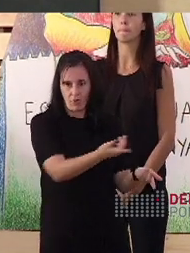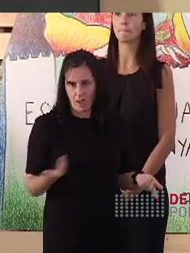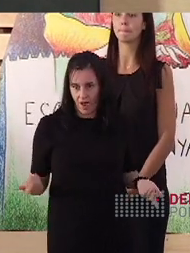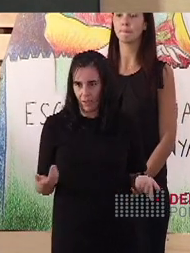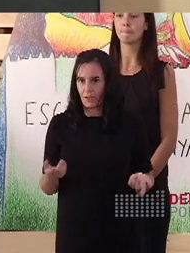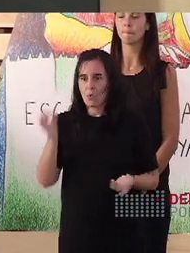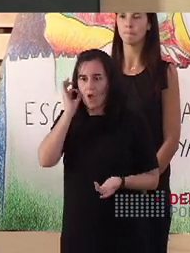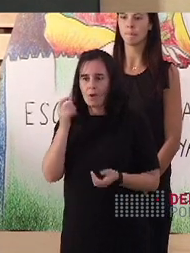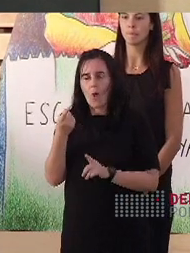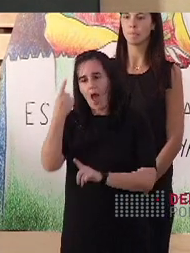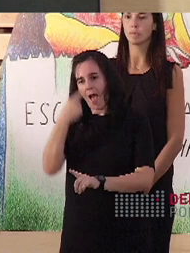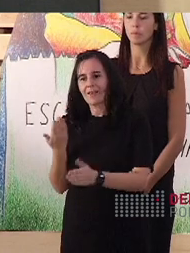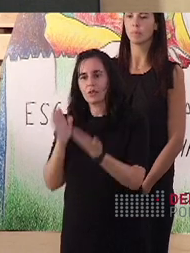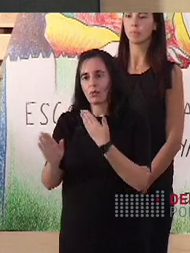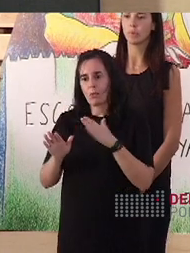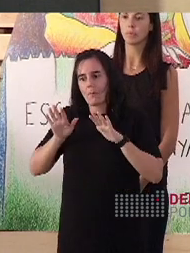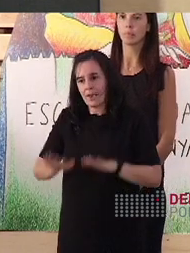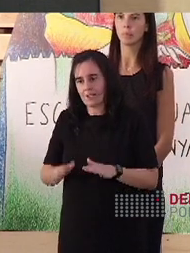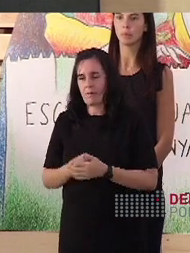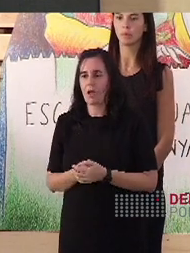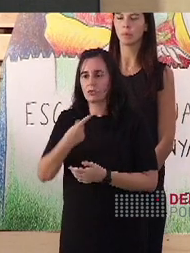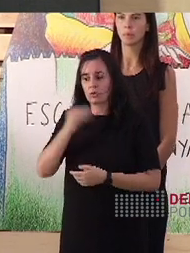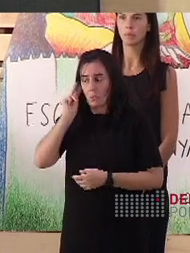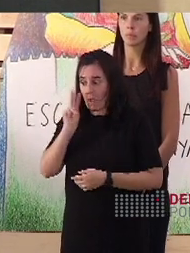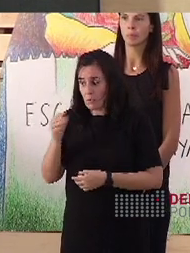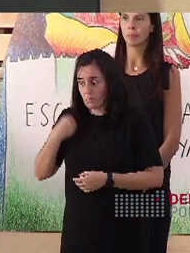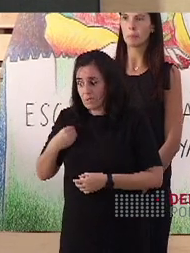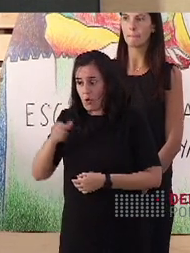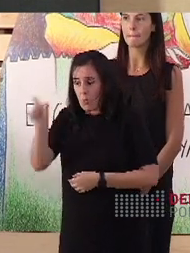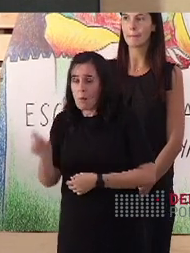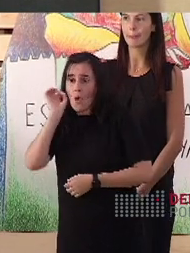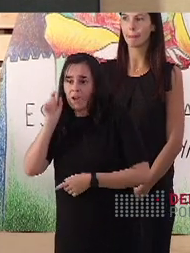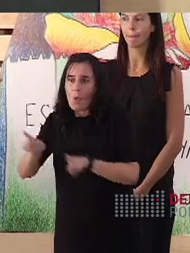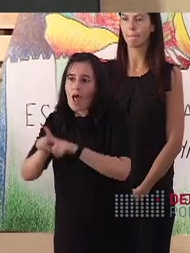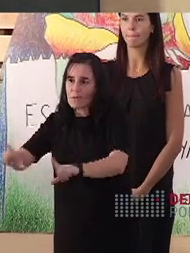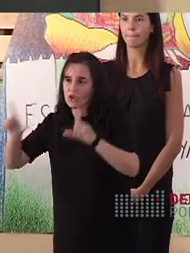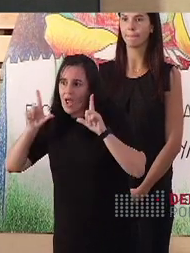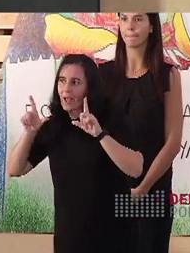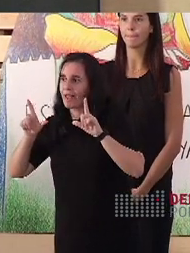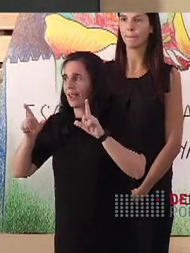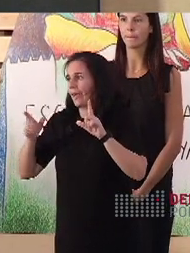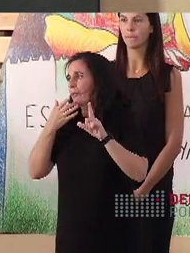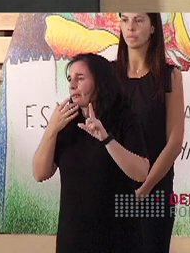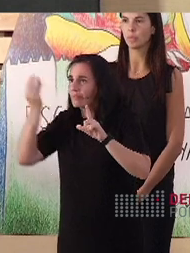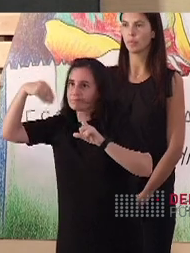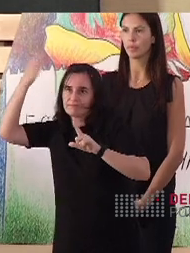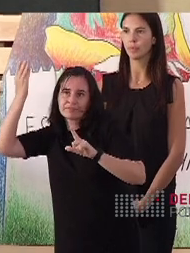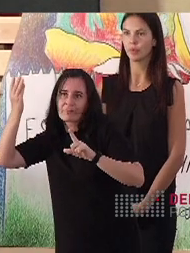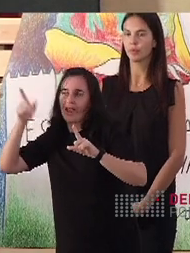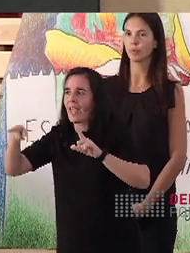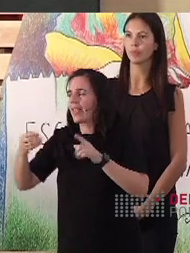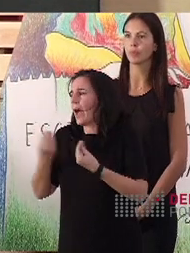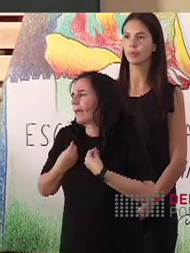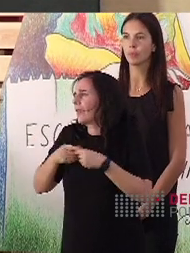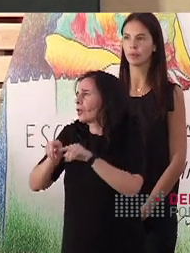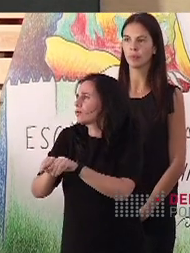actitud pasiva. Cuando estamos viendo eso, esas mujeres no son ningún personaje, no son Pepita López, que tuvo en un momento de la vida, llegó